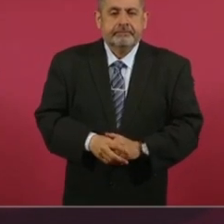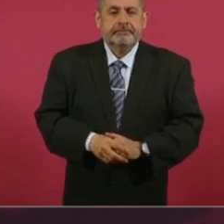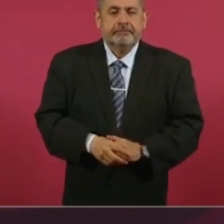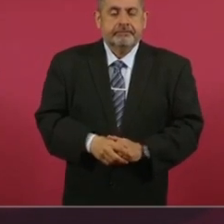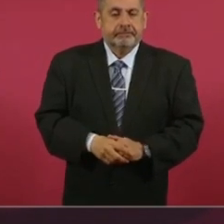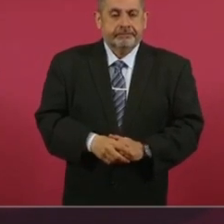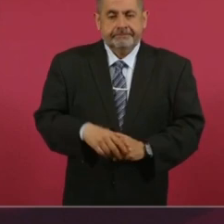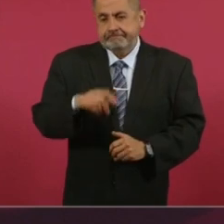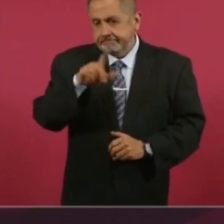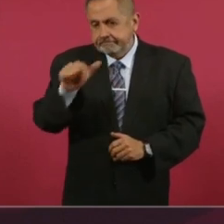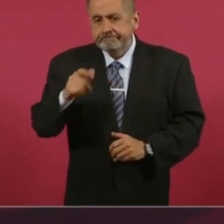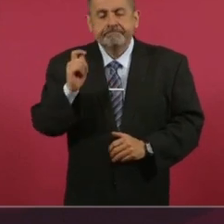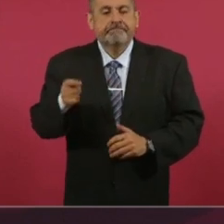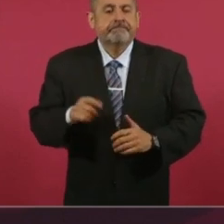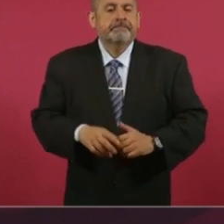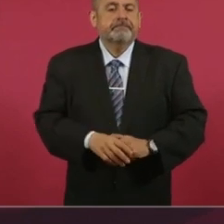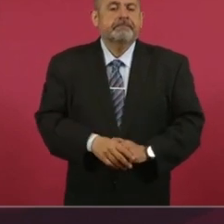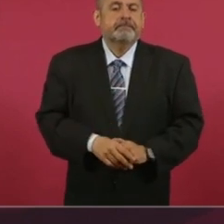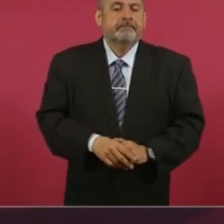Luego,